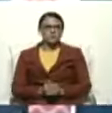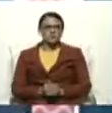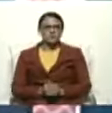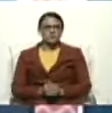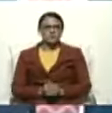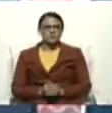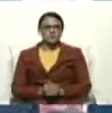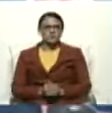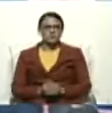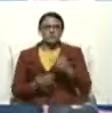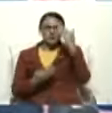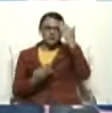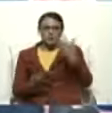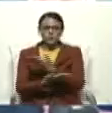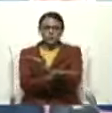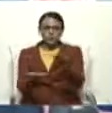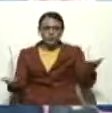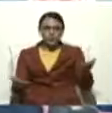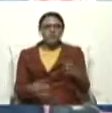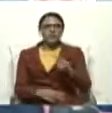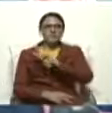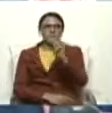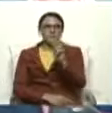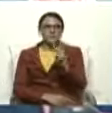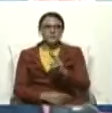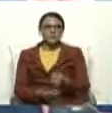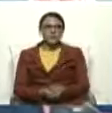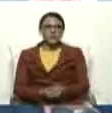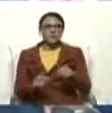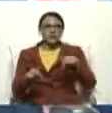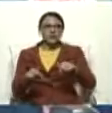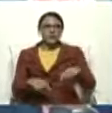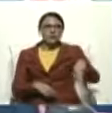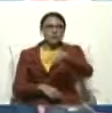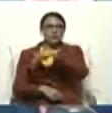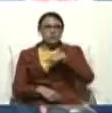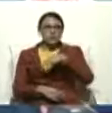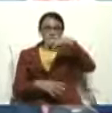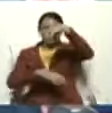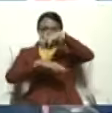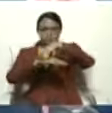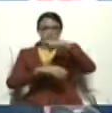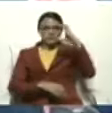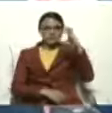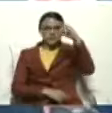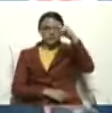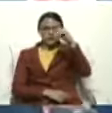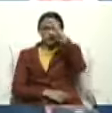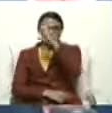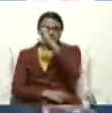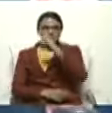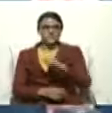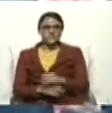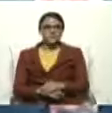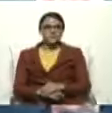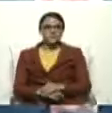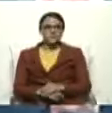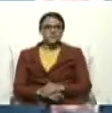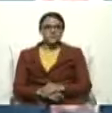Saludos a todo el pueblo de Venezuela. ...desde aquí, desde la sede del Consejo Nacional